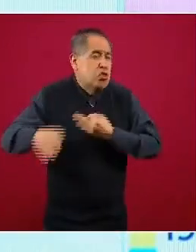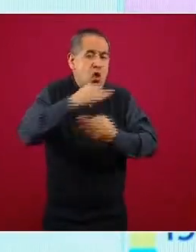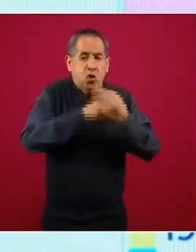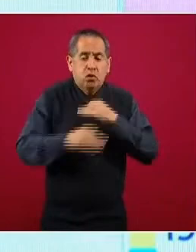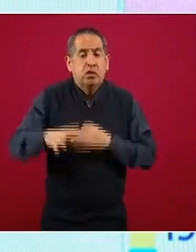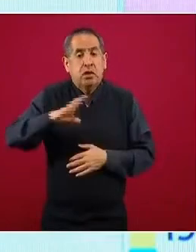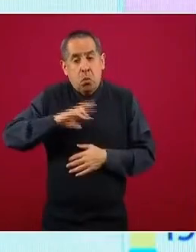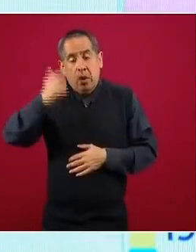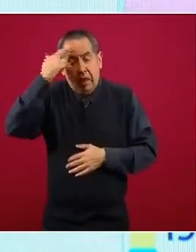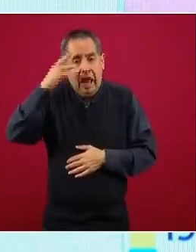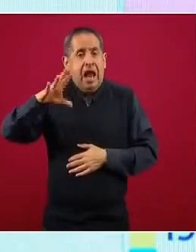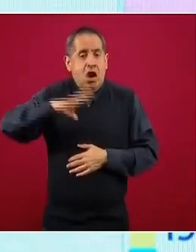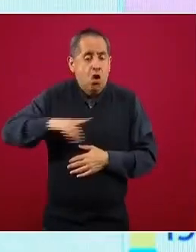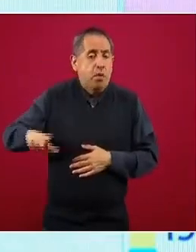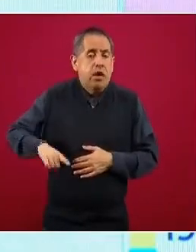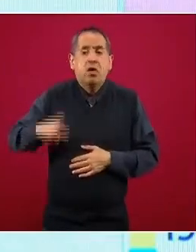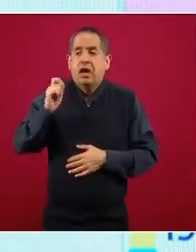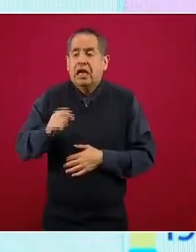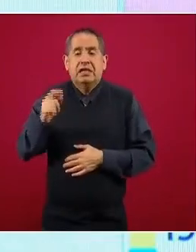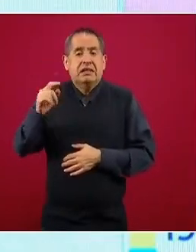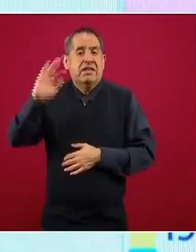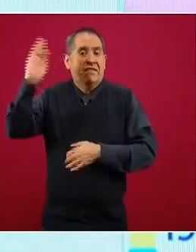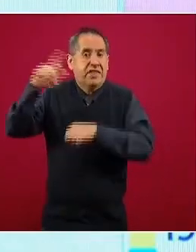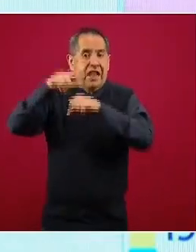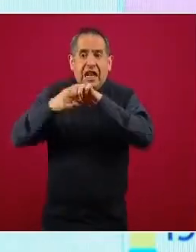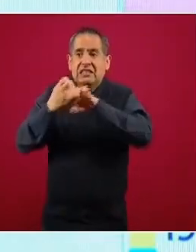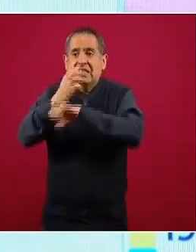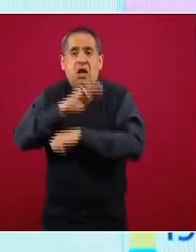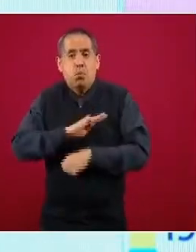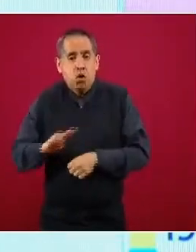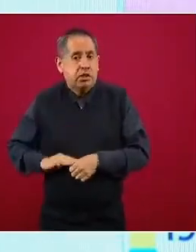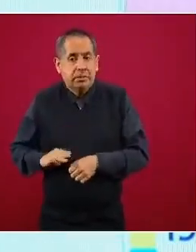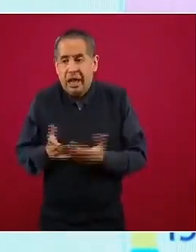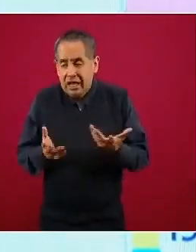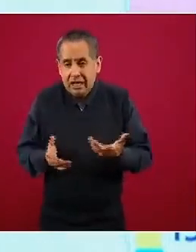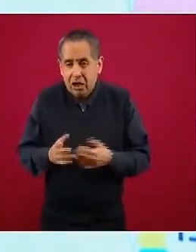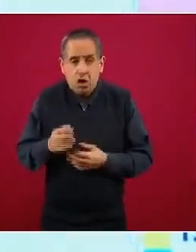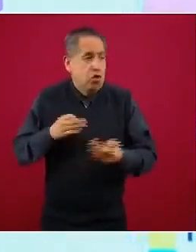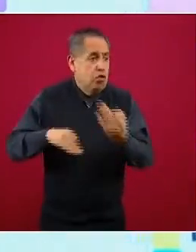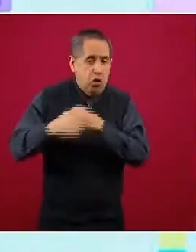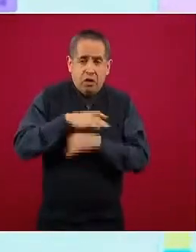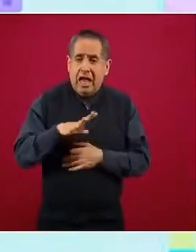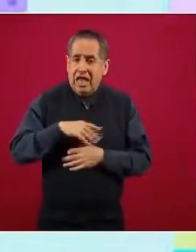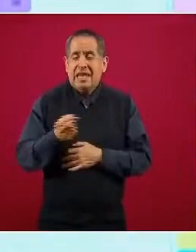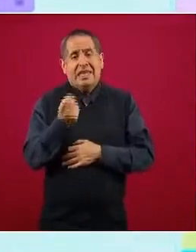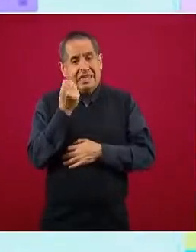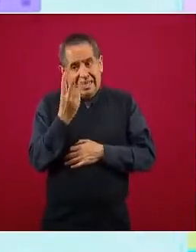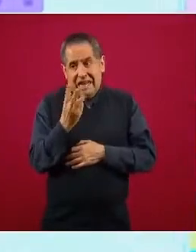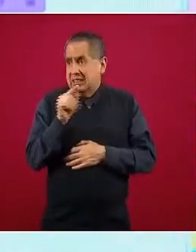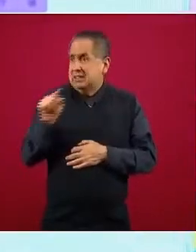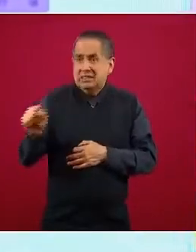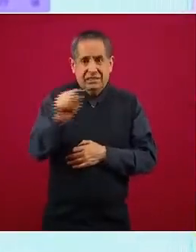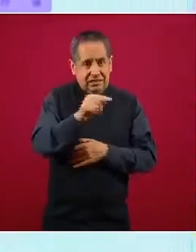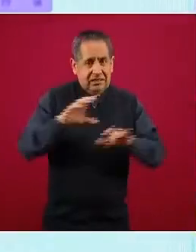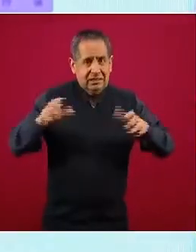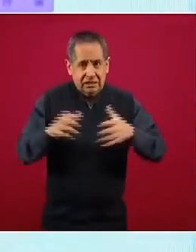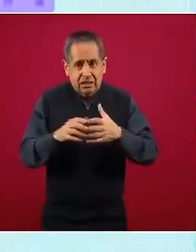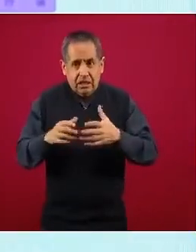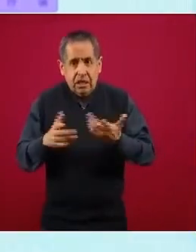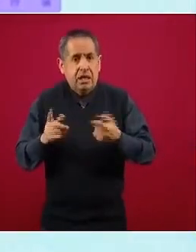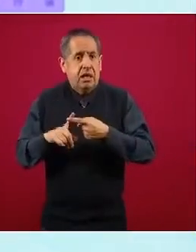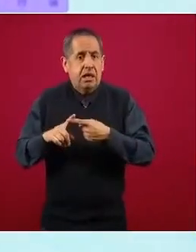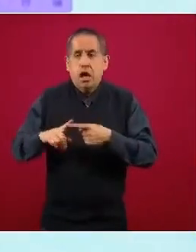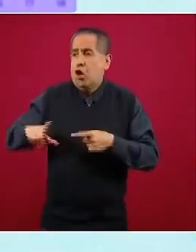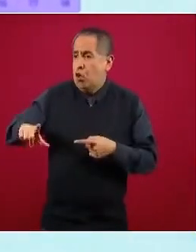tenemos 3 órdenes de gobierno y todas y todos tenemos 3 elementos de los sectores de la población,